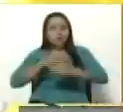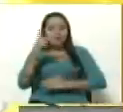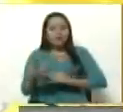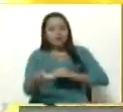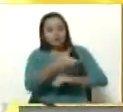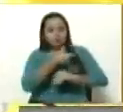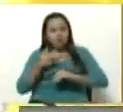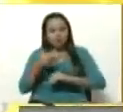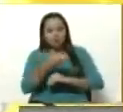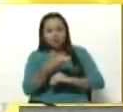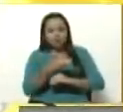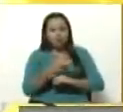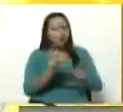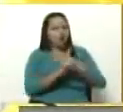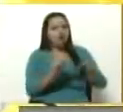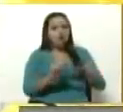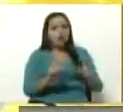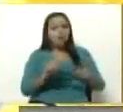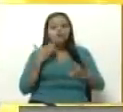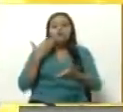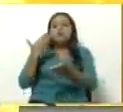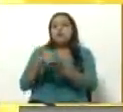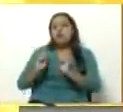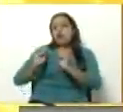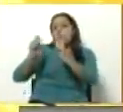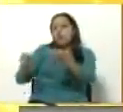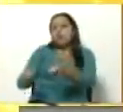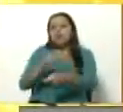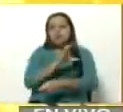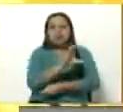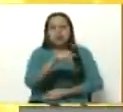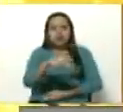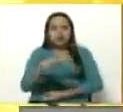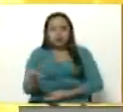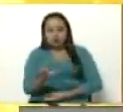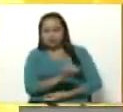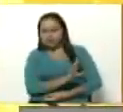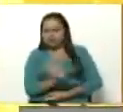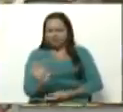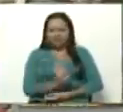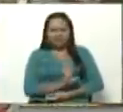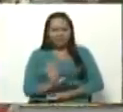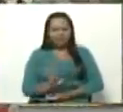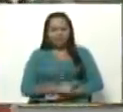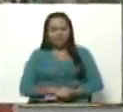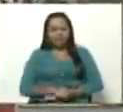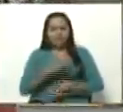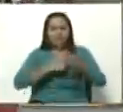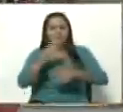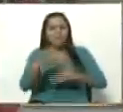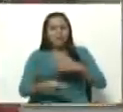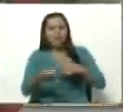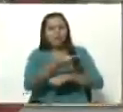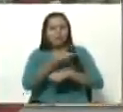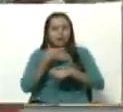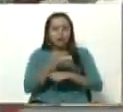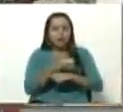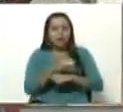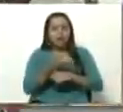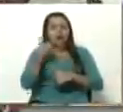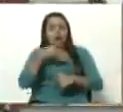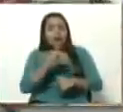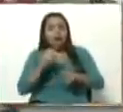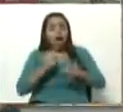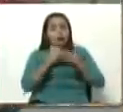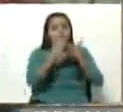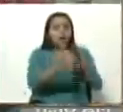gobierno no para un requisito al cumplimiento ante el Consejo Nacional Electoral, sino un programa de gobierno que sirva